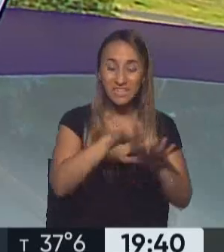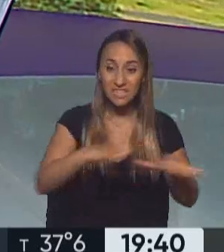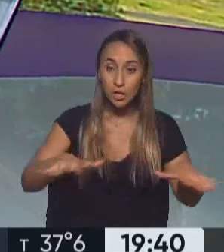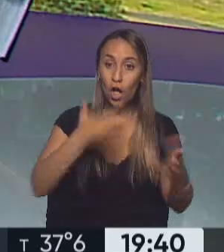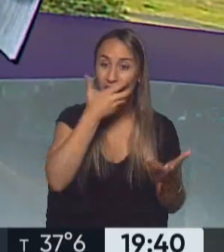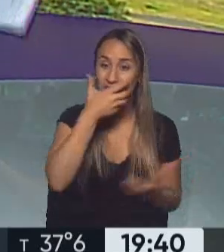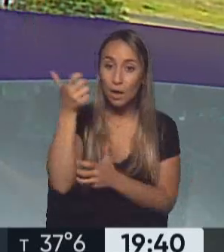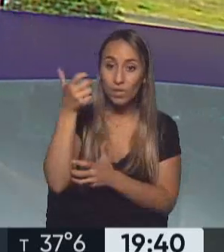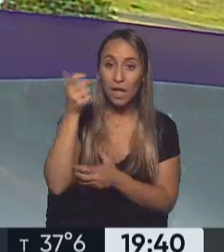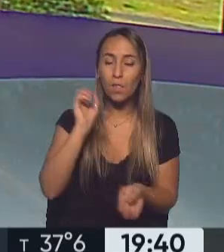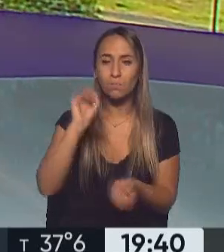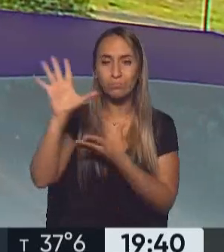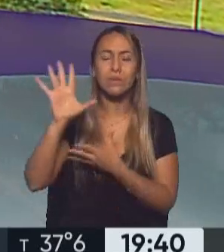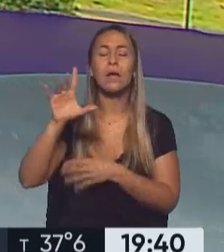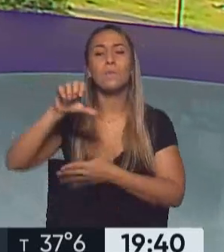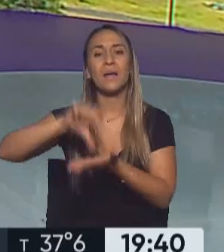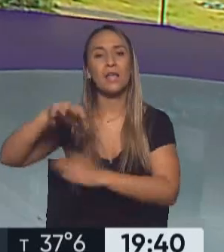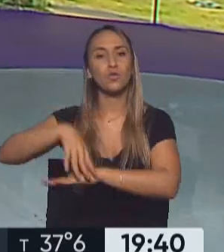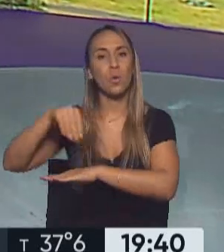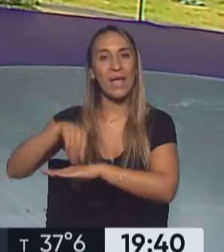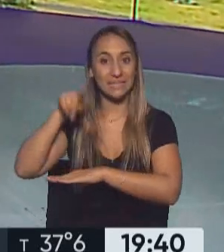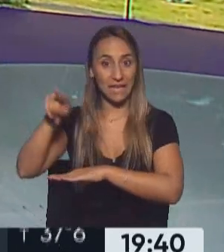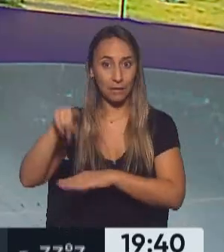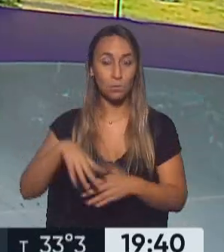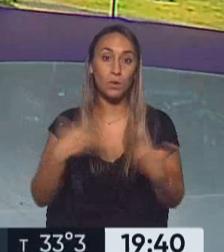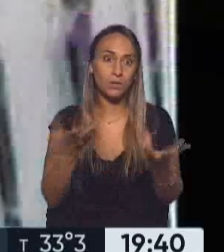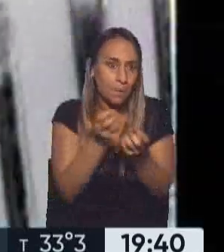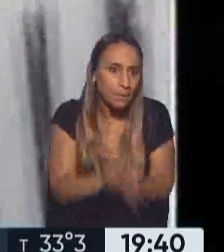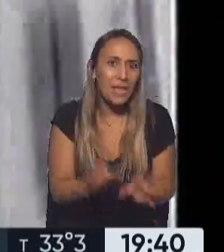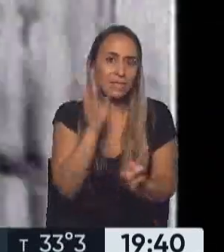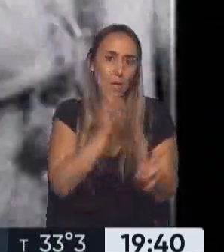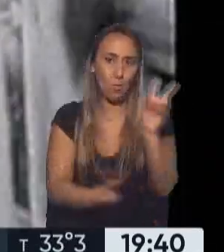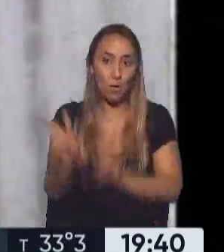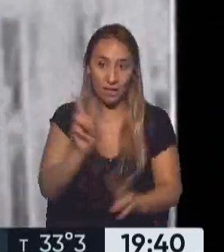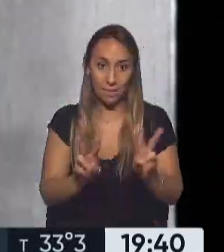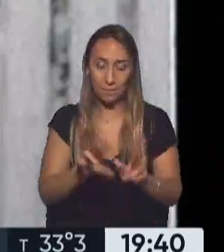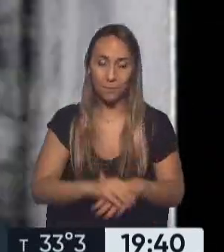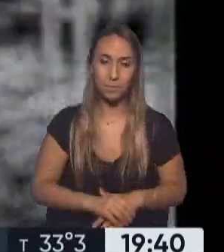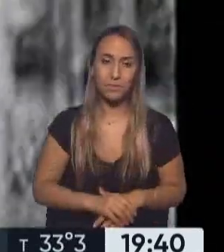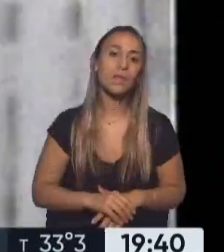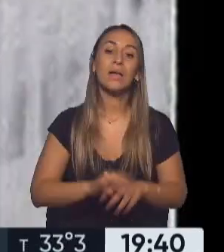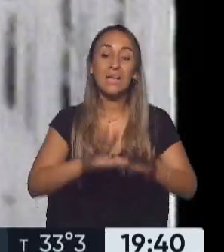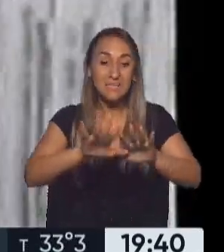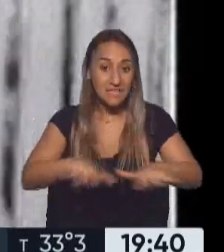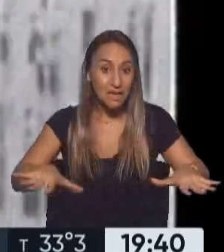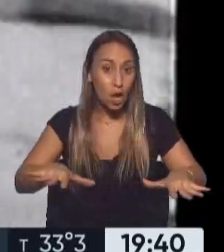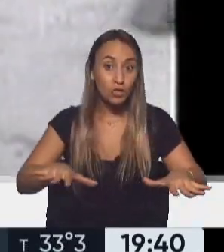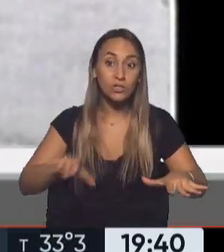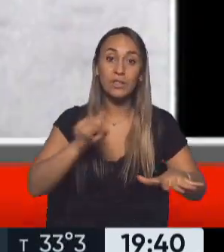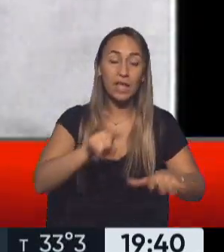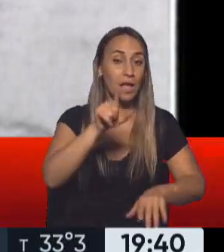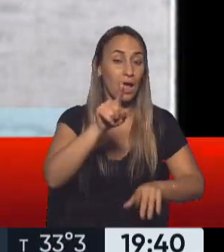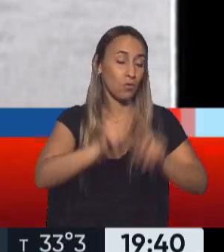secuestrados, claro, a Suecia. Por eso abren esta apertura de búsqueda. La recuperación de los hijos e hijas de